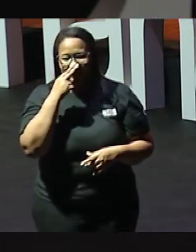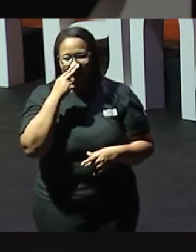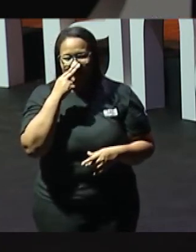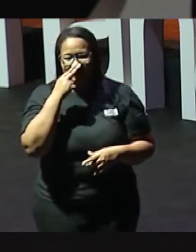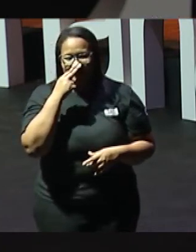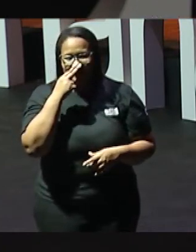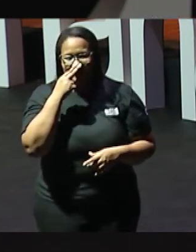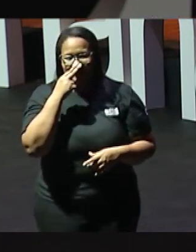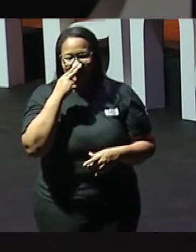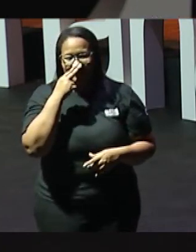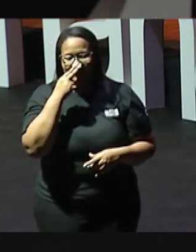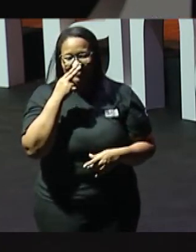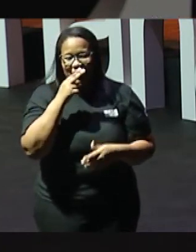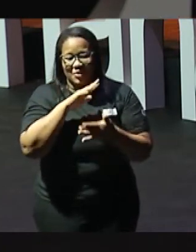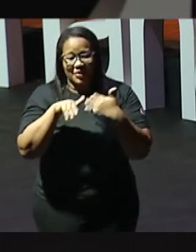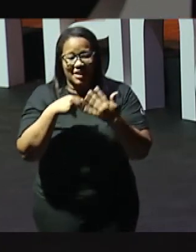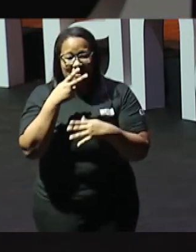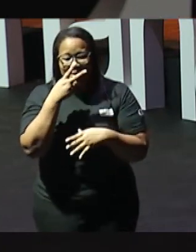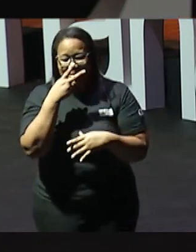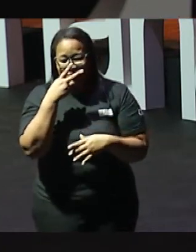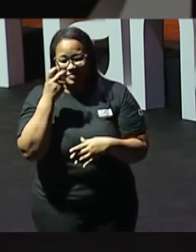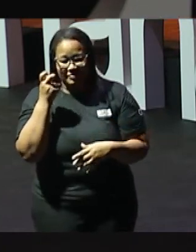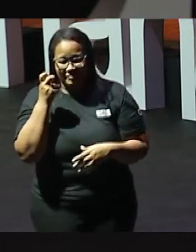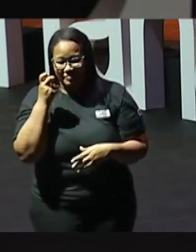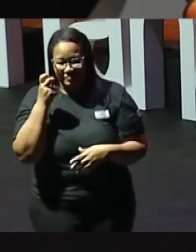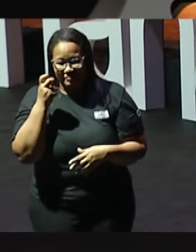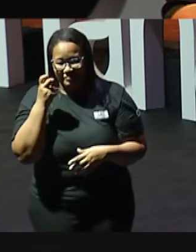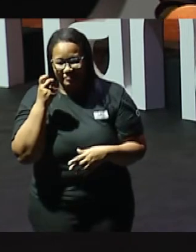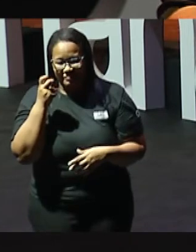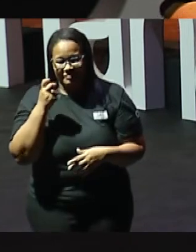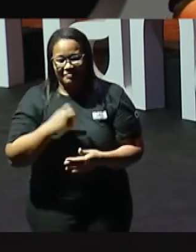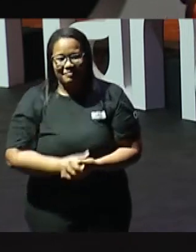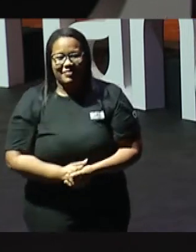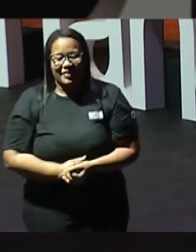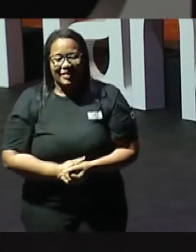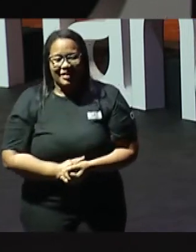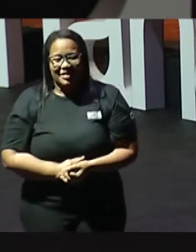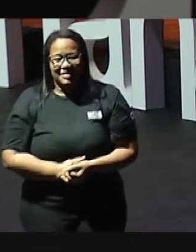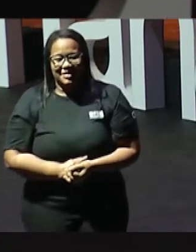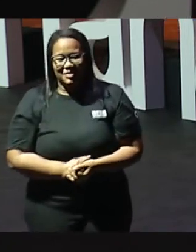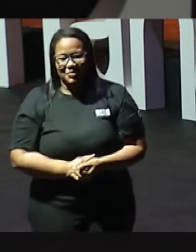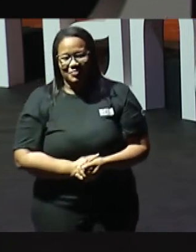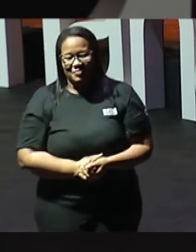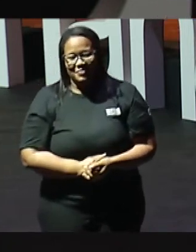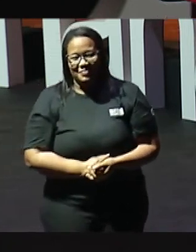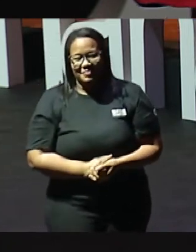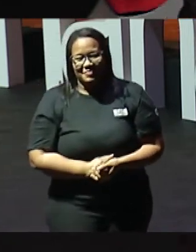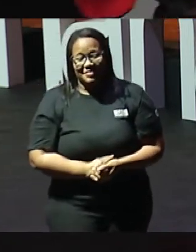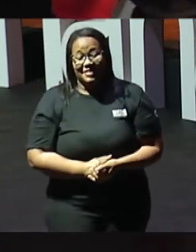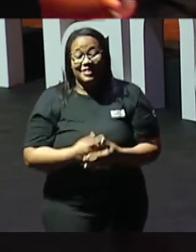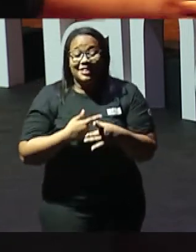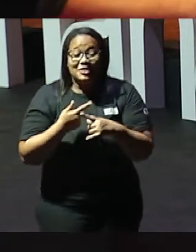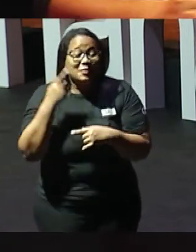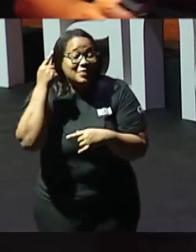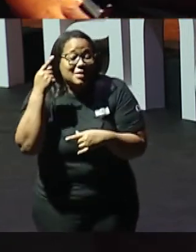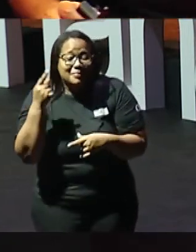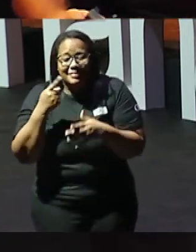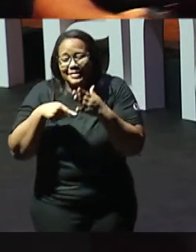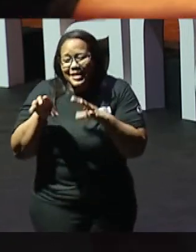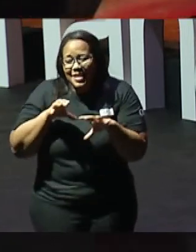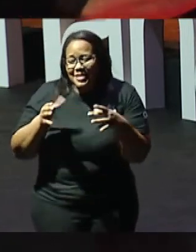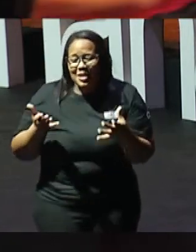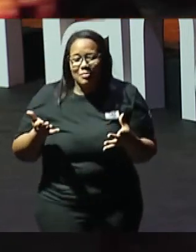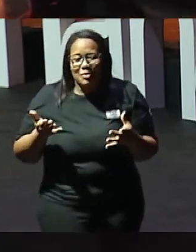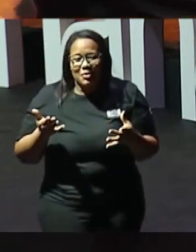para los padres y nosotros dijimos bueno qué hacemos fuimos todito